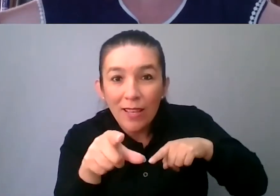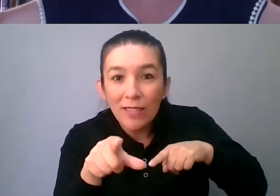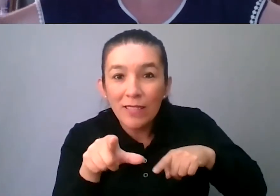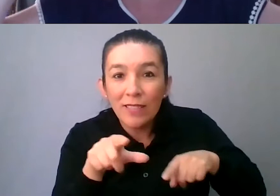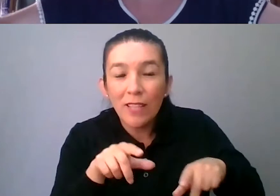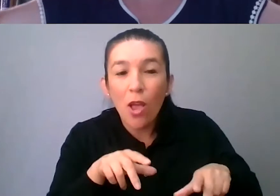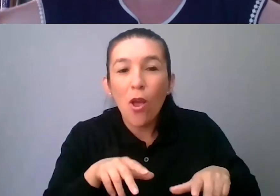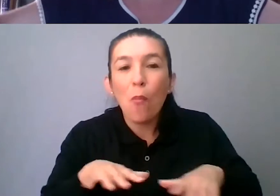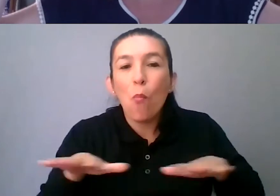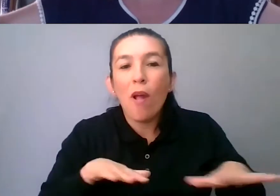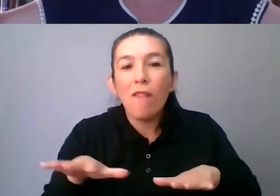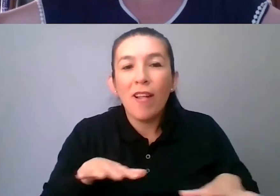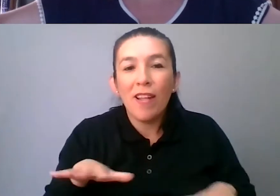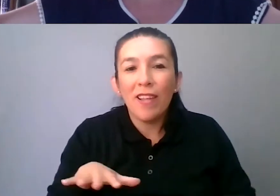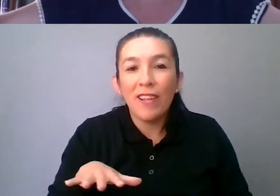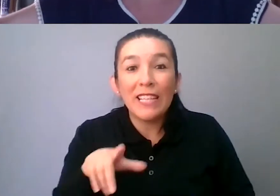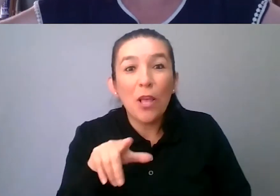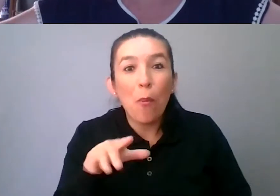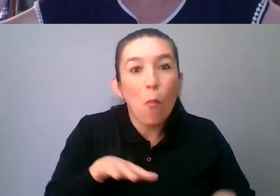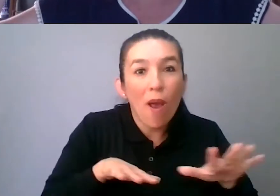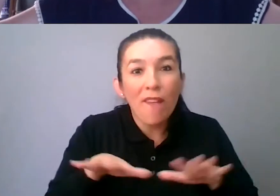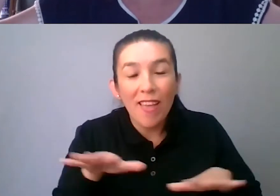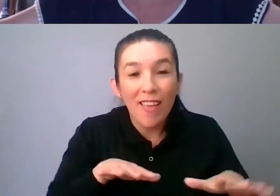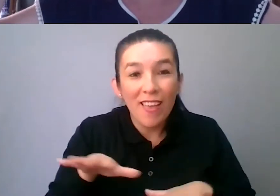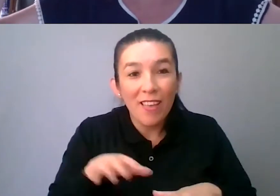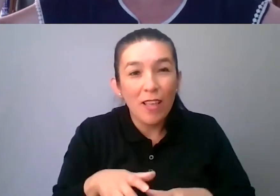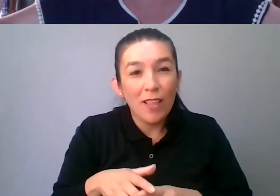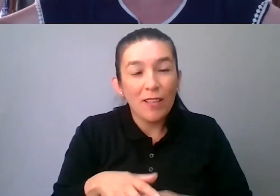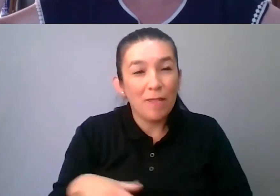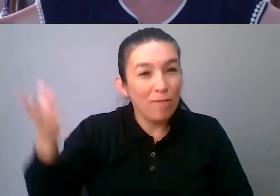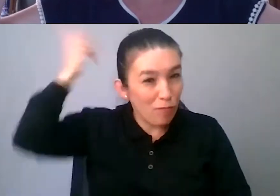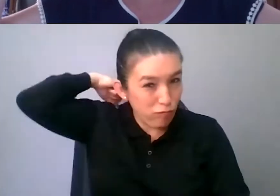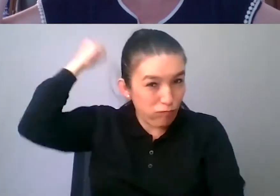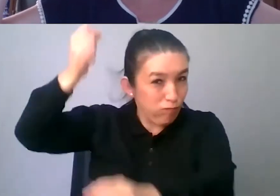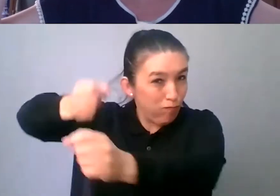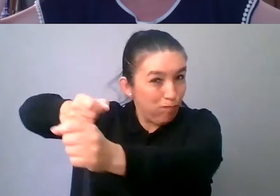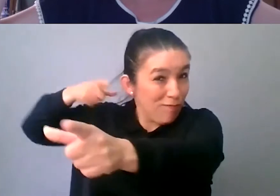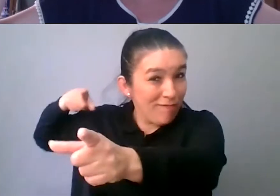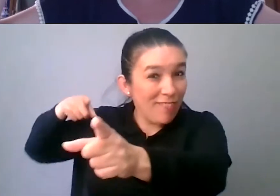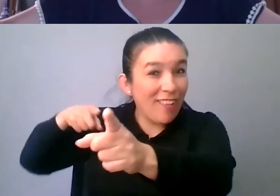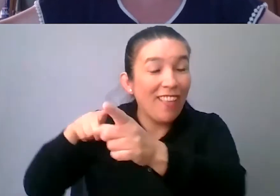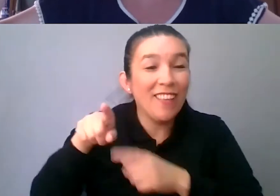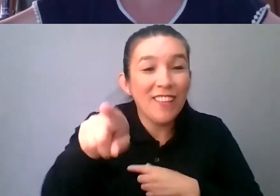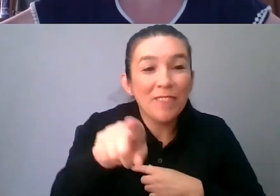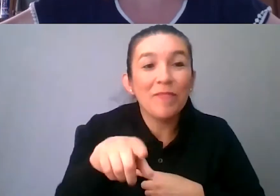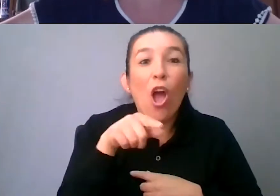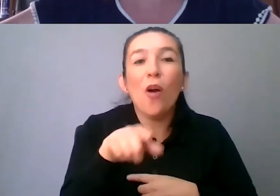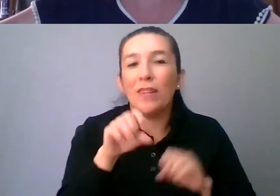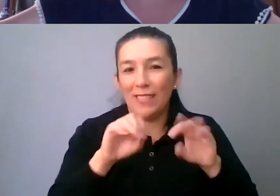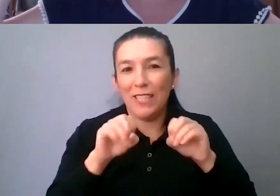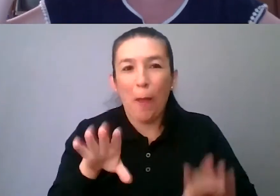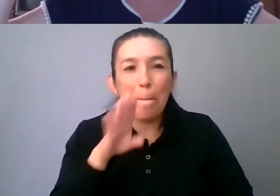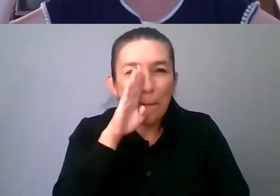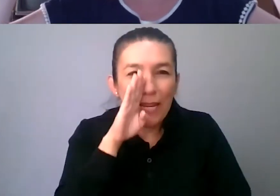Esta es la que más me gusta, porque se mueve. Qué bonita. Te voy a enseñar otra entonces. Te voy a enseñar el perrito. Un perrito